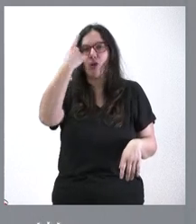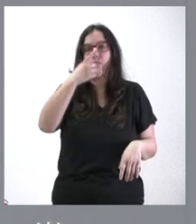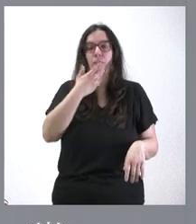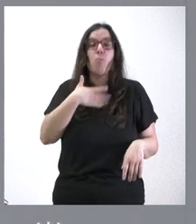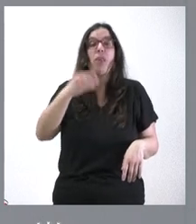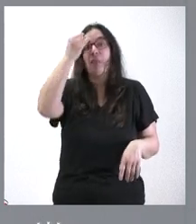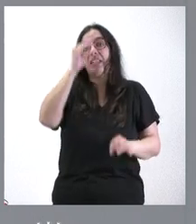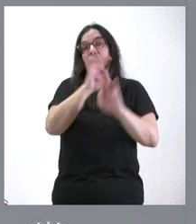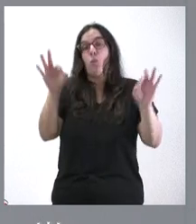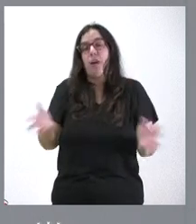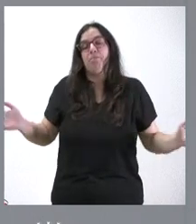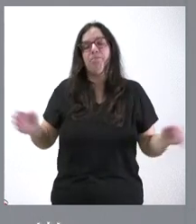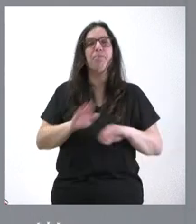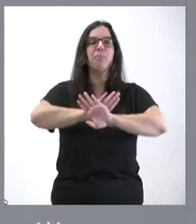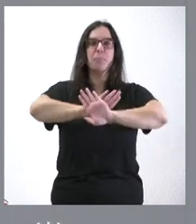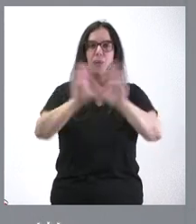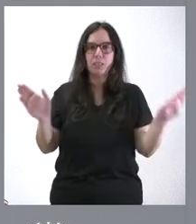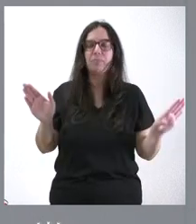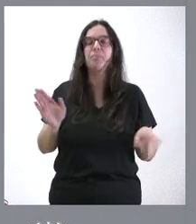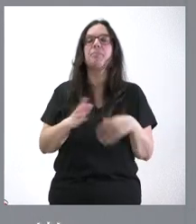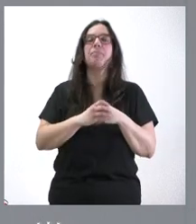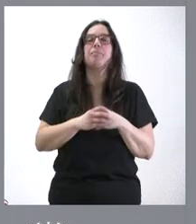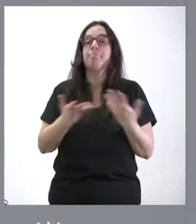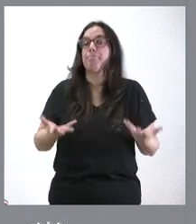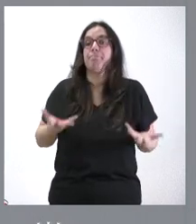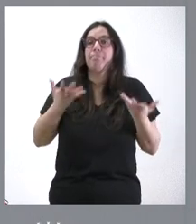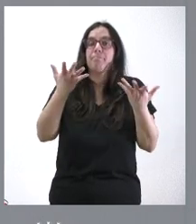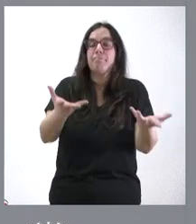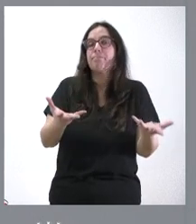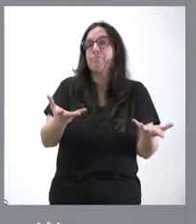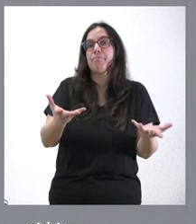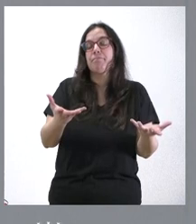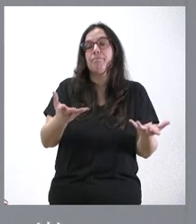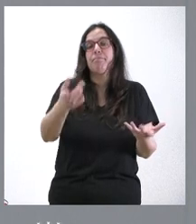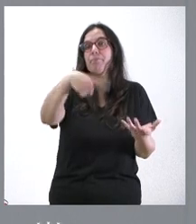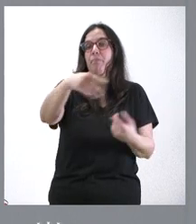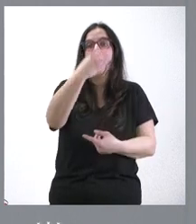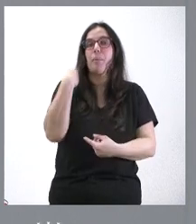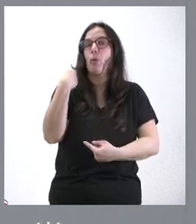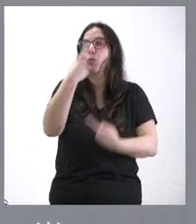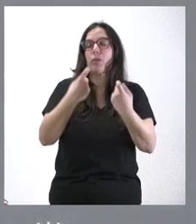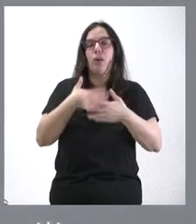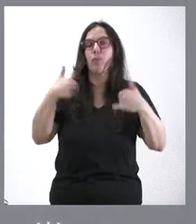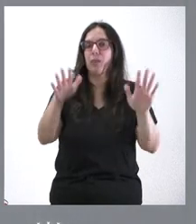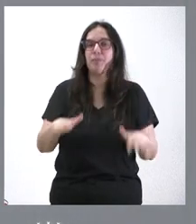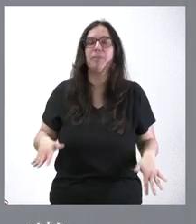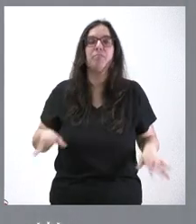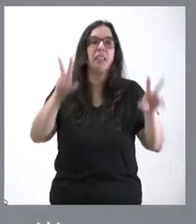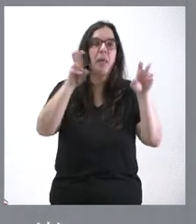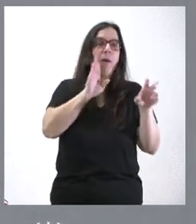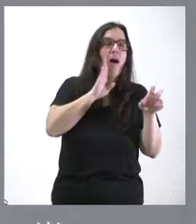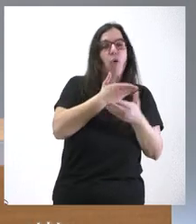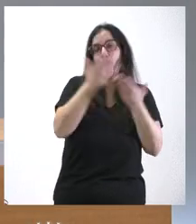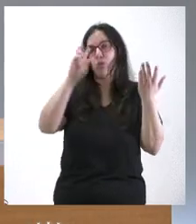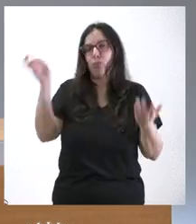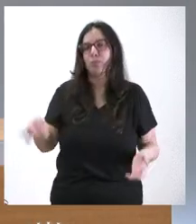ninguna y sin más pues estamos a despensa de cualquier pregunta que est oportuno formular sobre este tema sobre cualquier